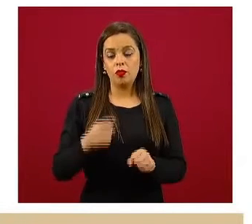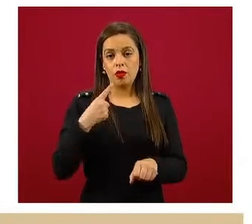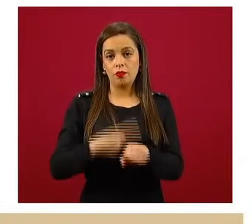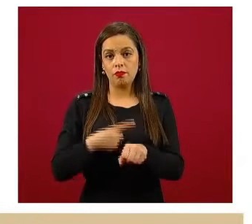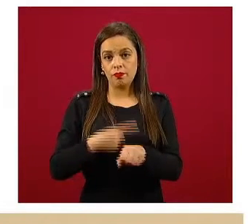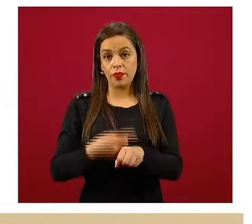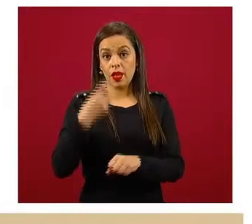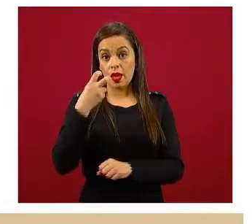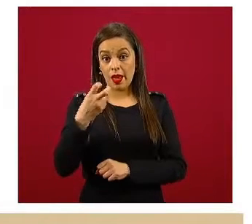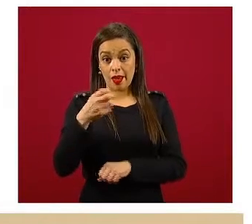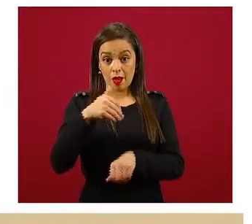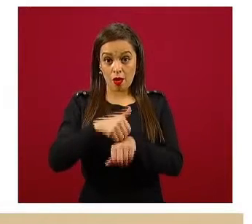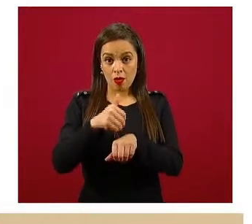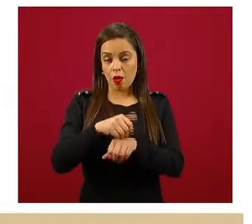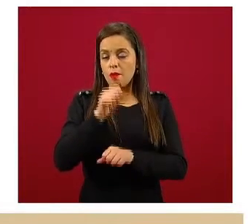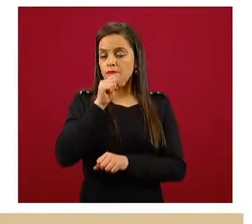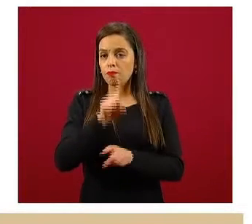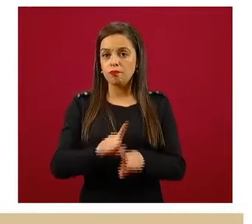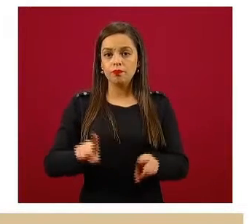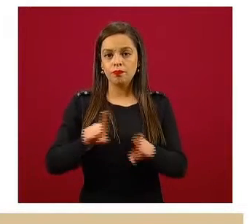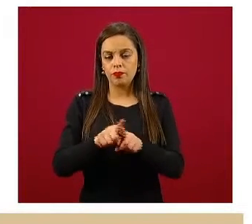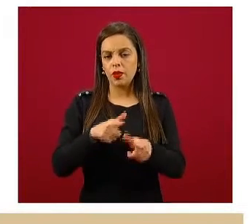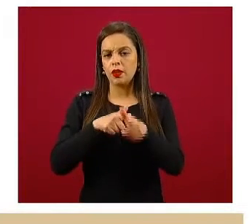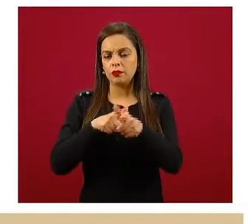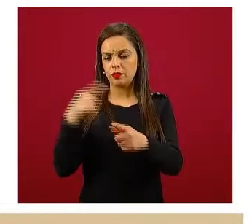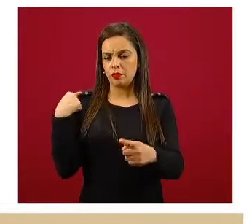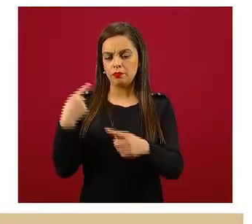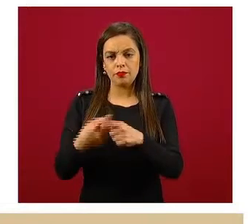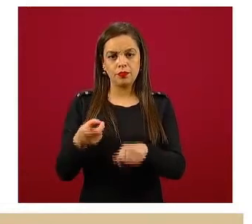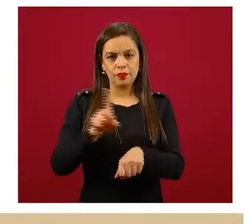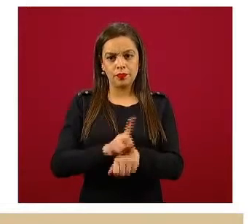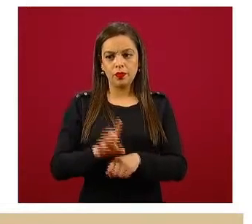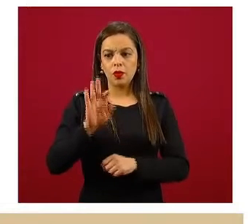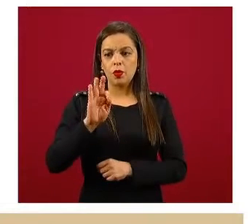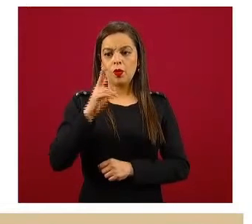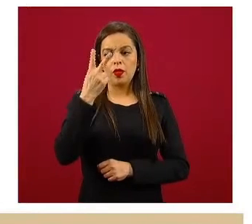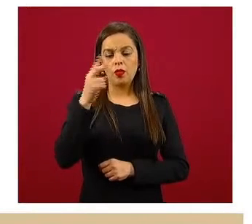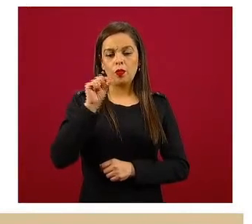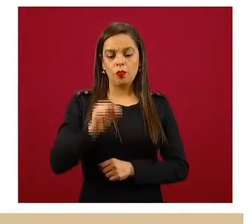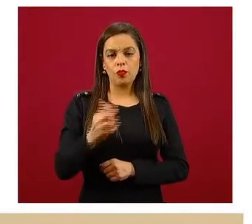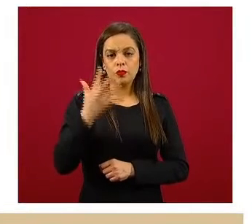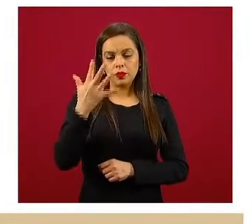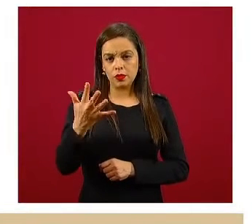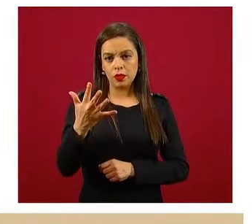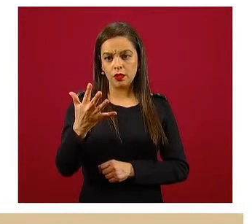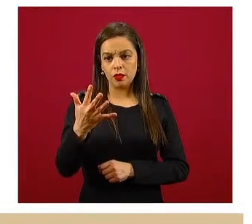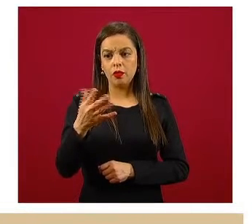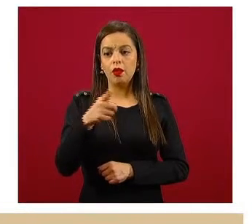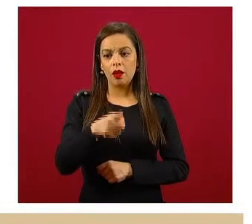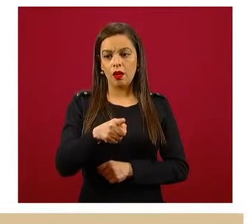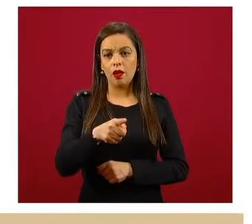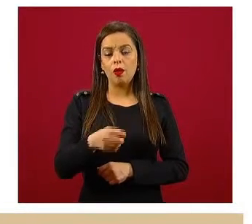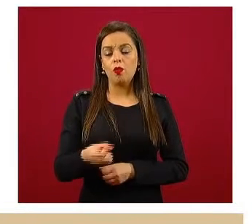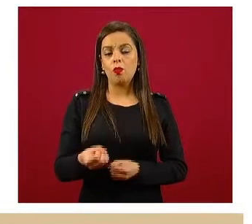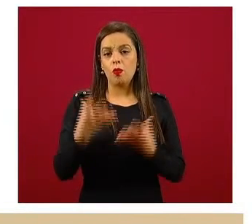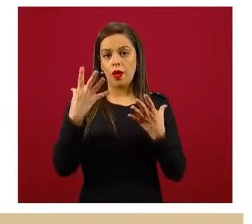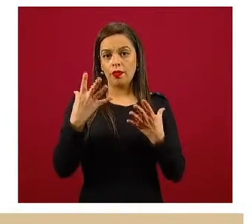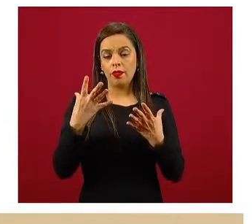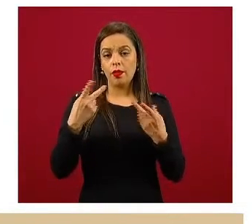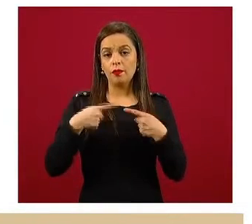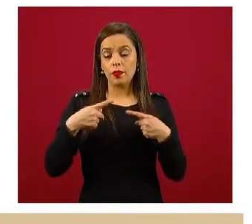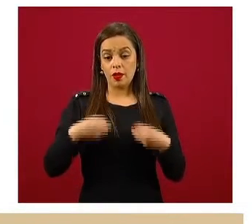se ha mantenido también en los últimos días. 42.5 la cantidad de casos por